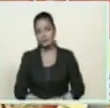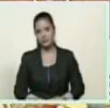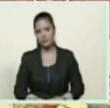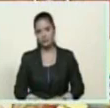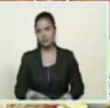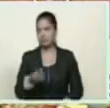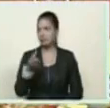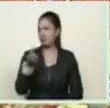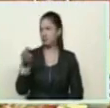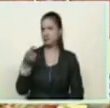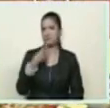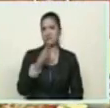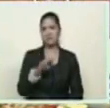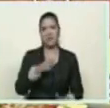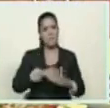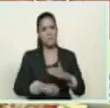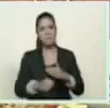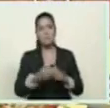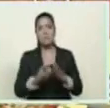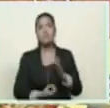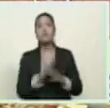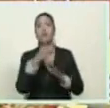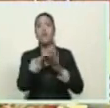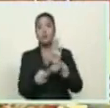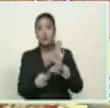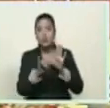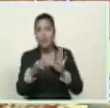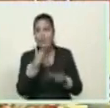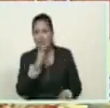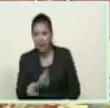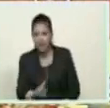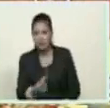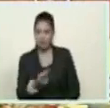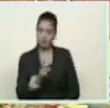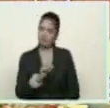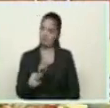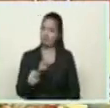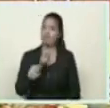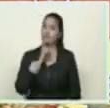nadie puede decir que el parto de la constituyente fue fácil